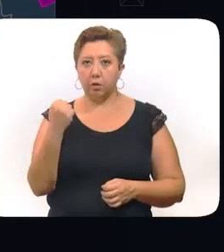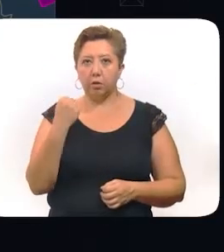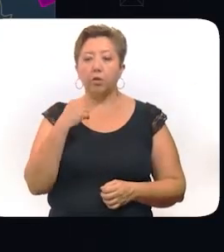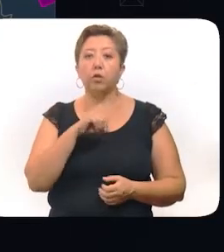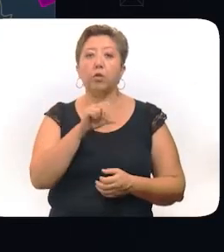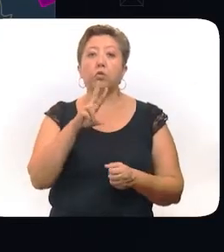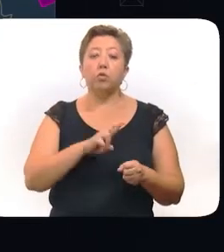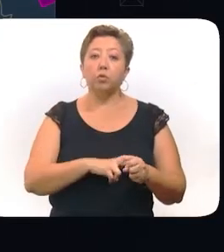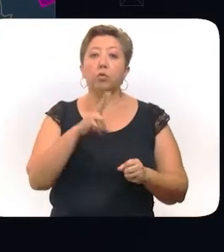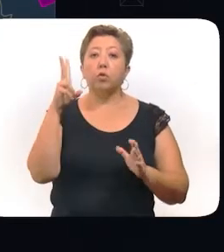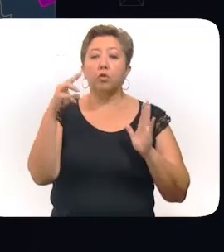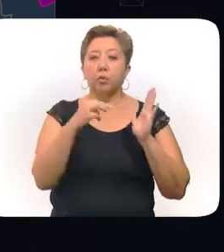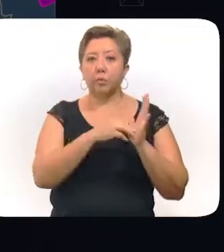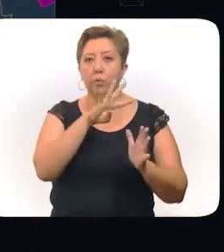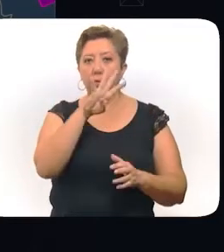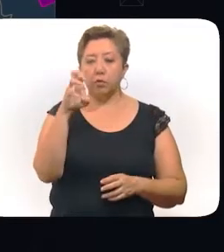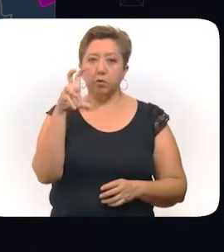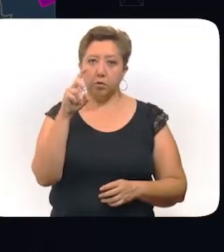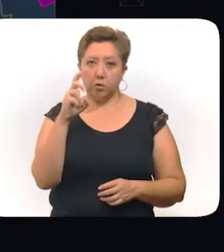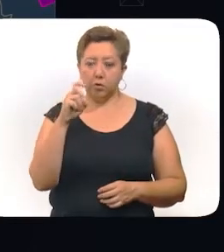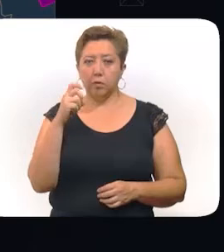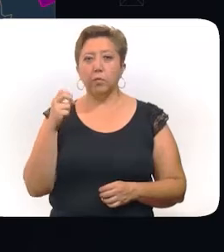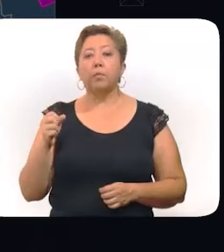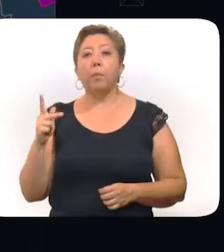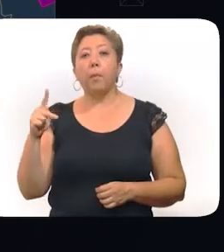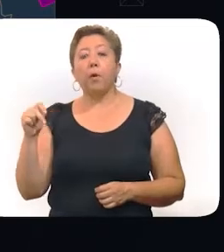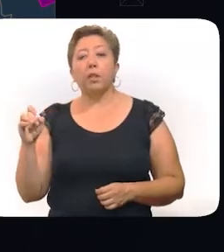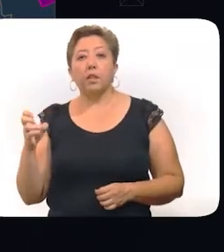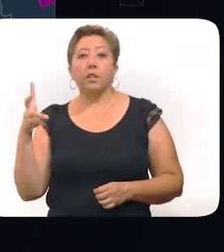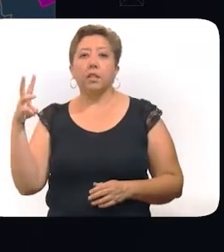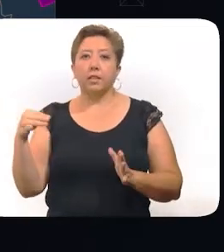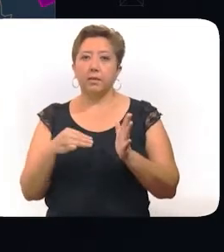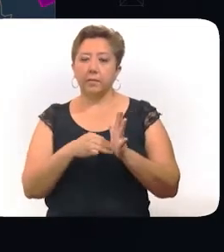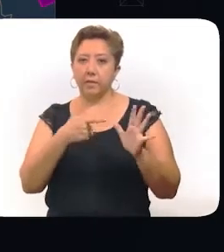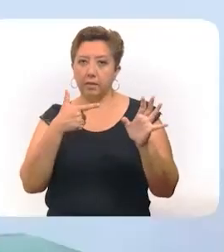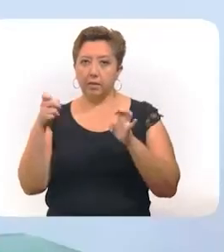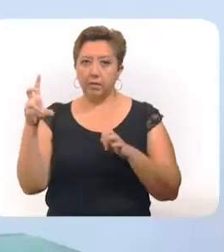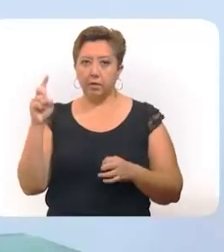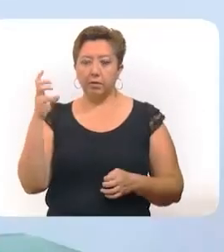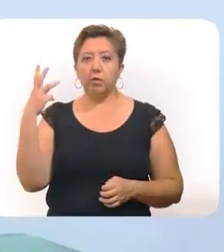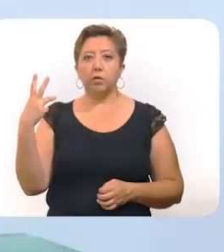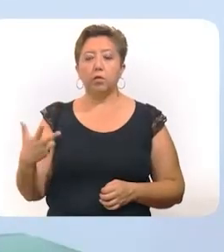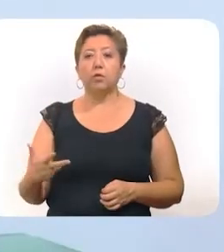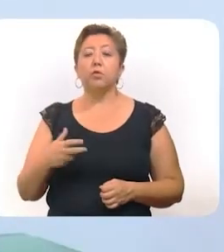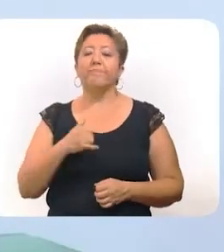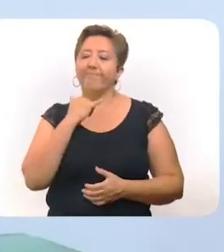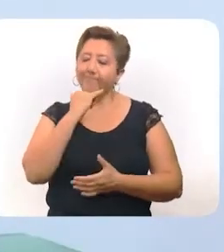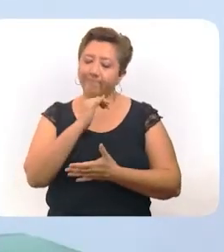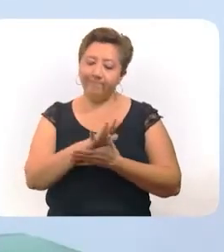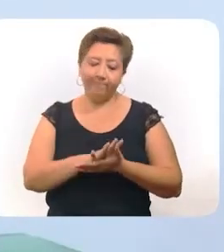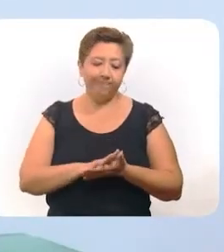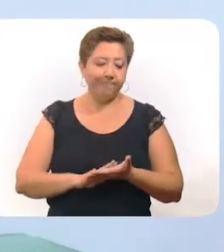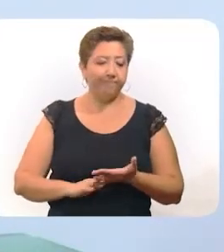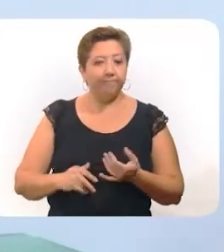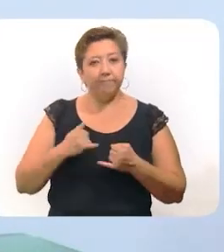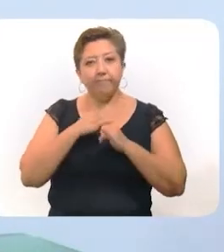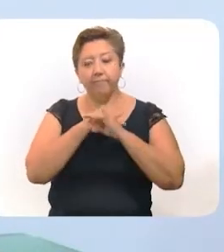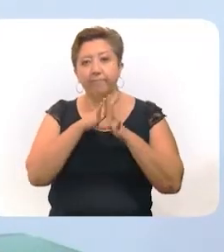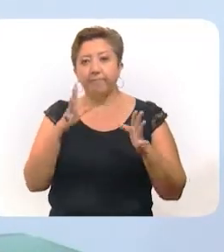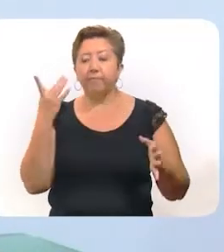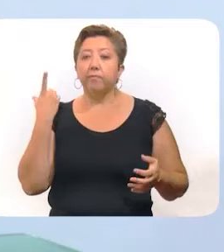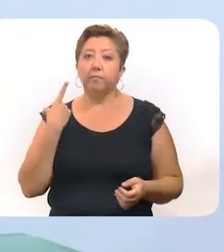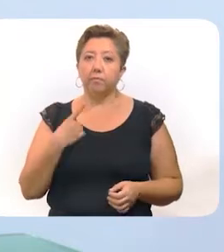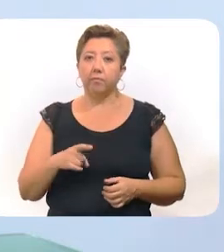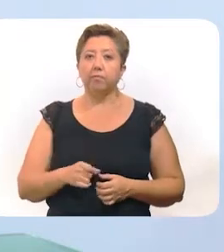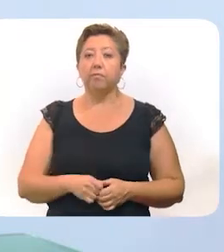sur 2.430, en la zona poniente 3.738. Lamentablemente en este parte médico